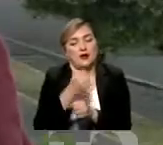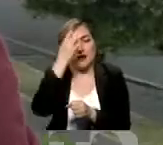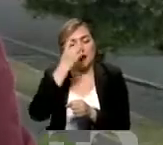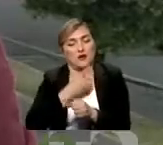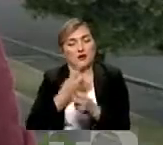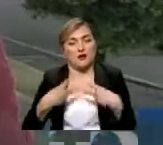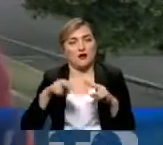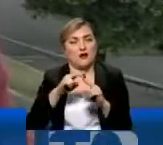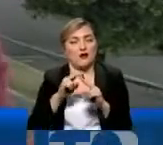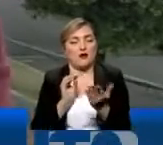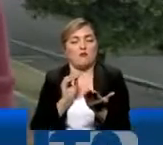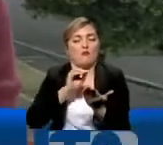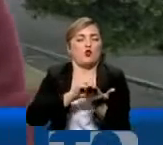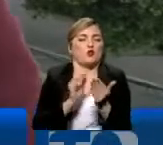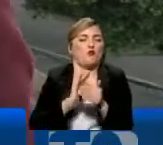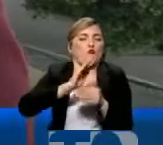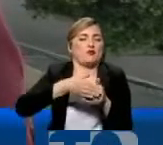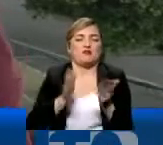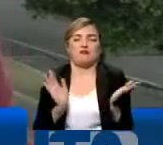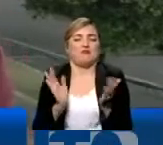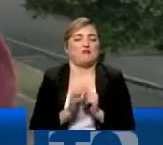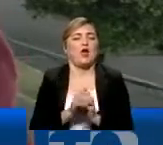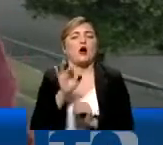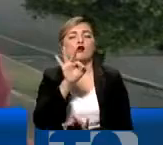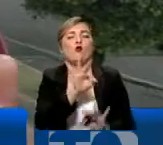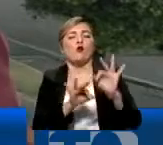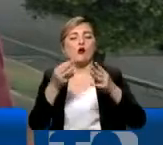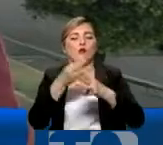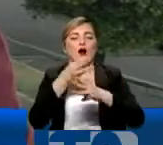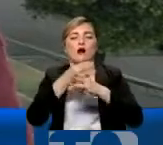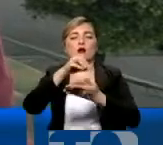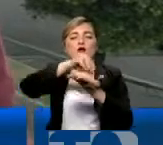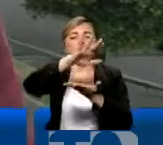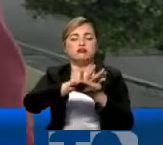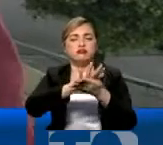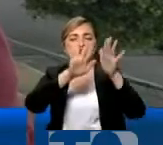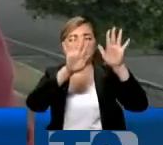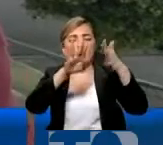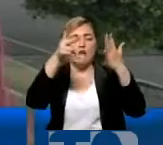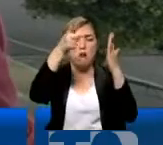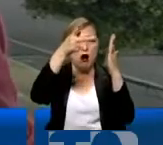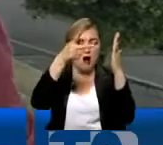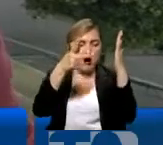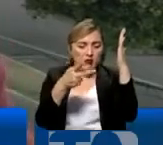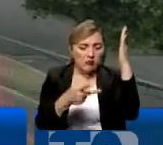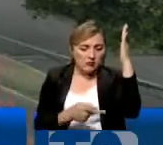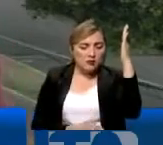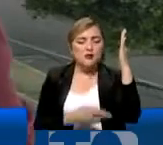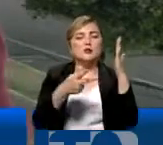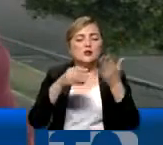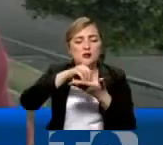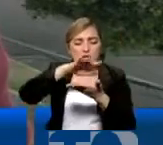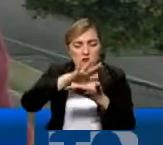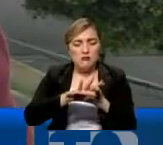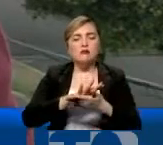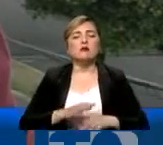defina la variación del salario, sino la aplicación de una fórmula que tiene al menos 9 parámetros y que,